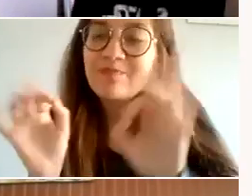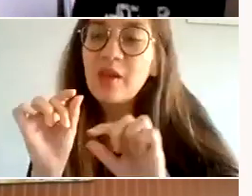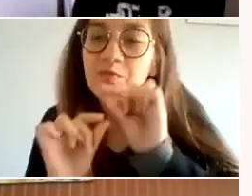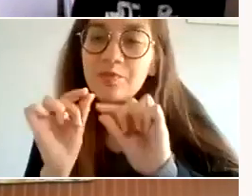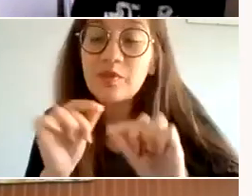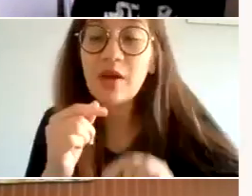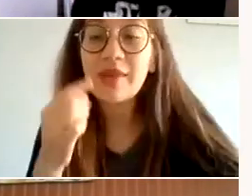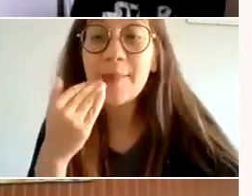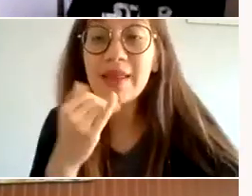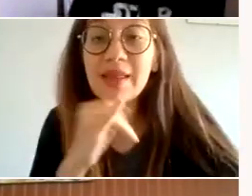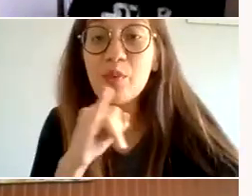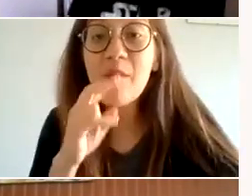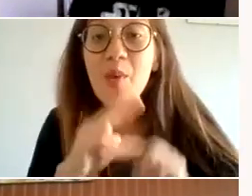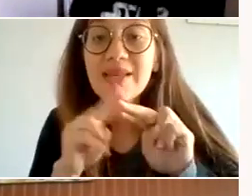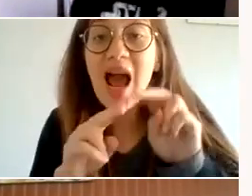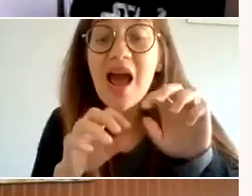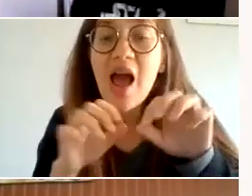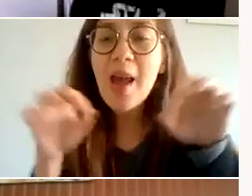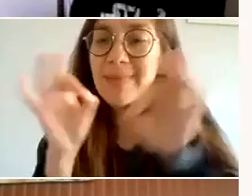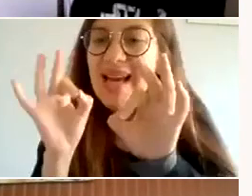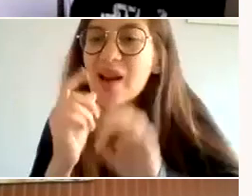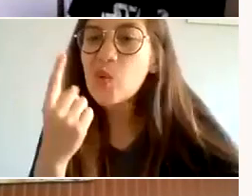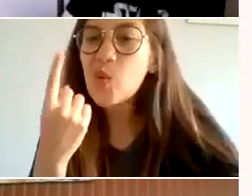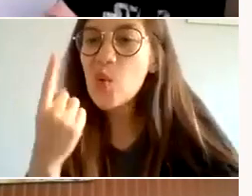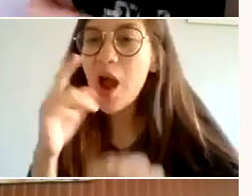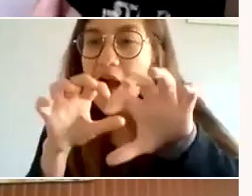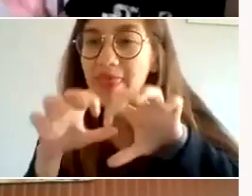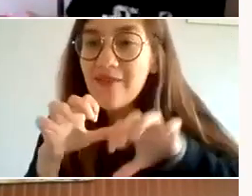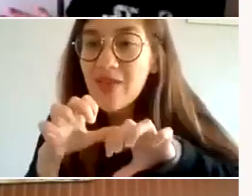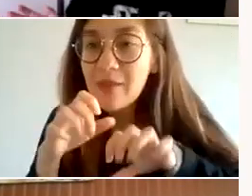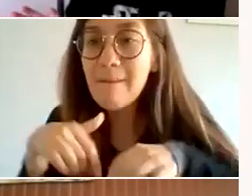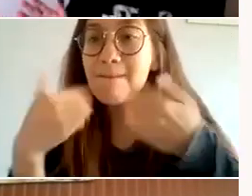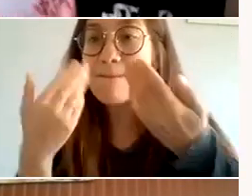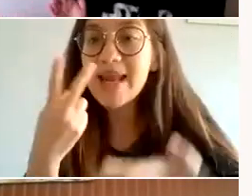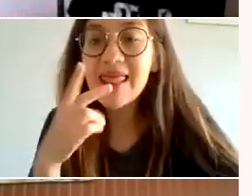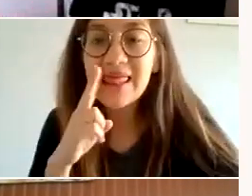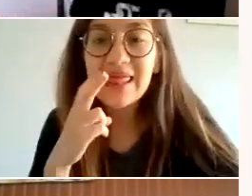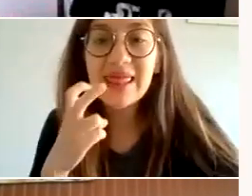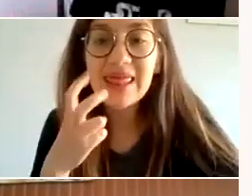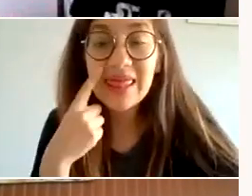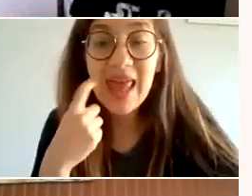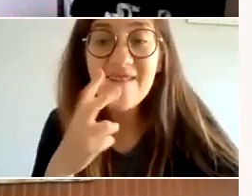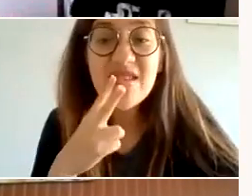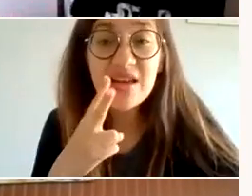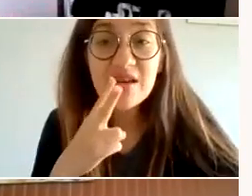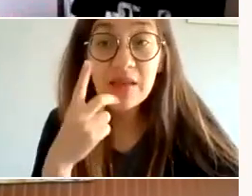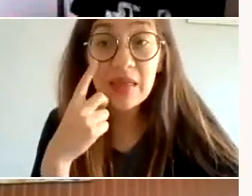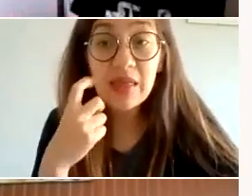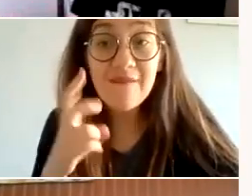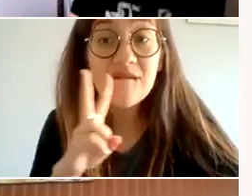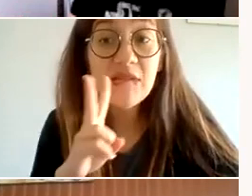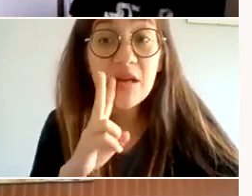desarrollemos y que va a ser la base de lo que vamos a trabajar luego la próxima semana para la actividad